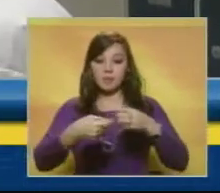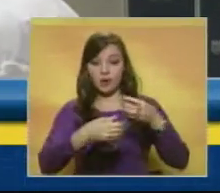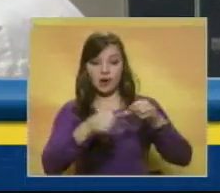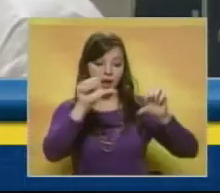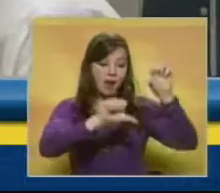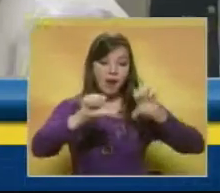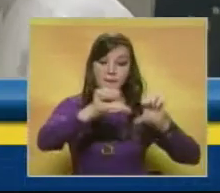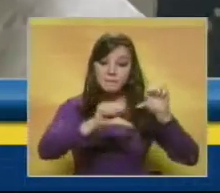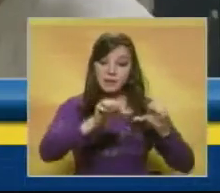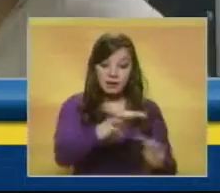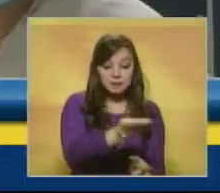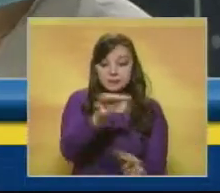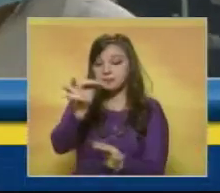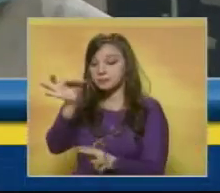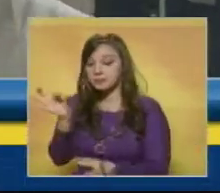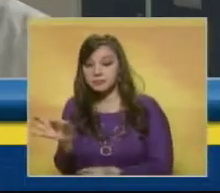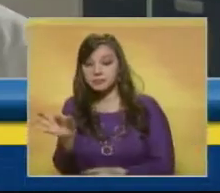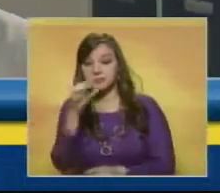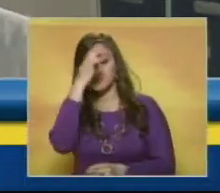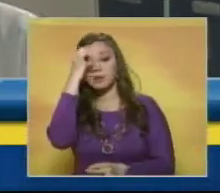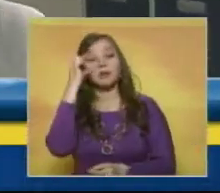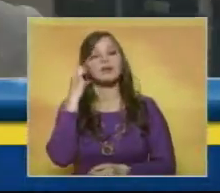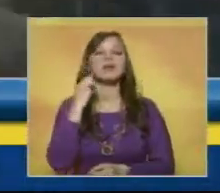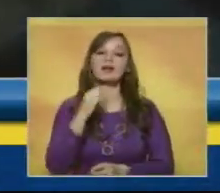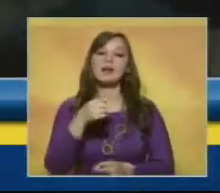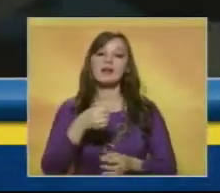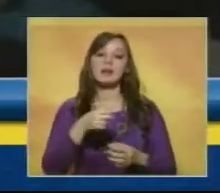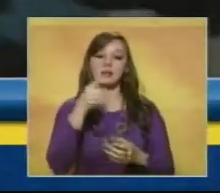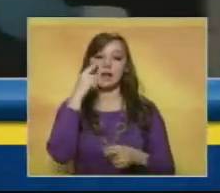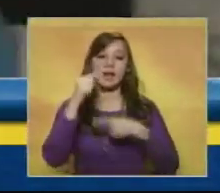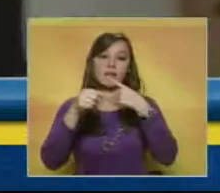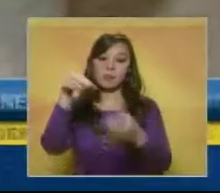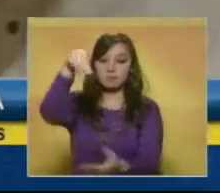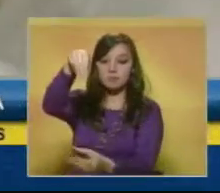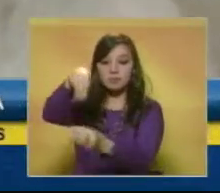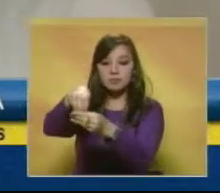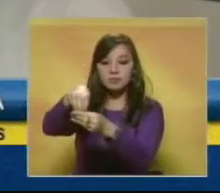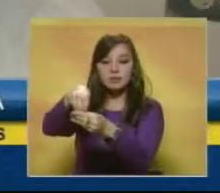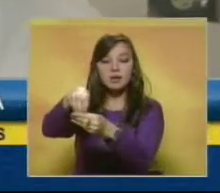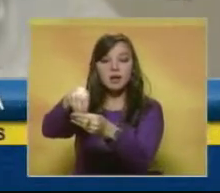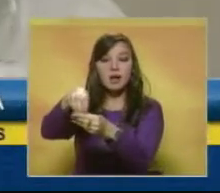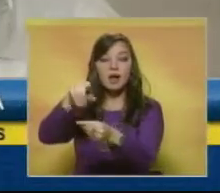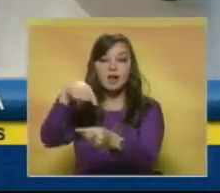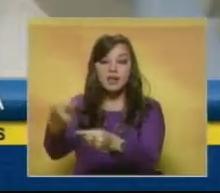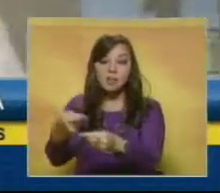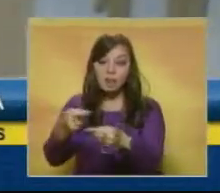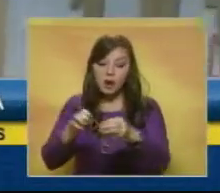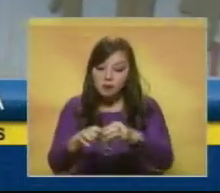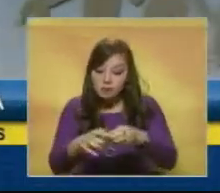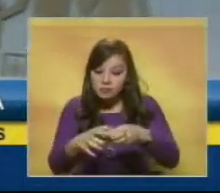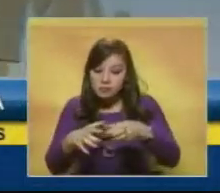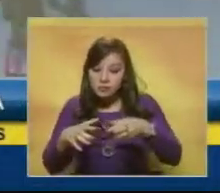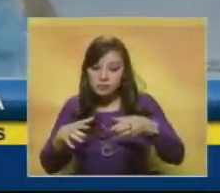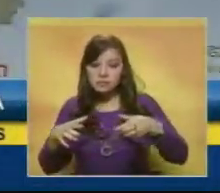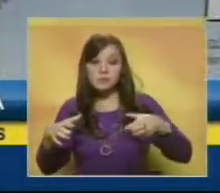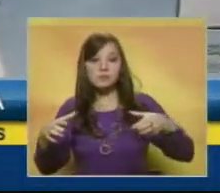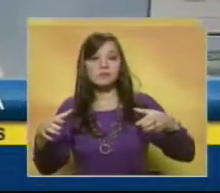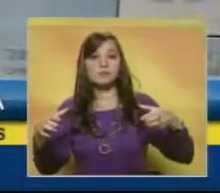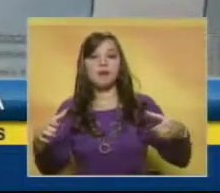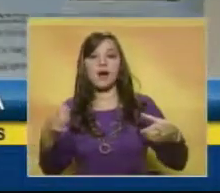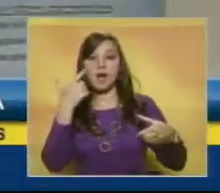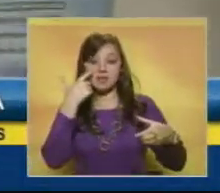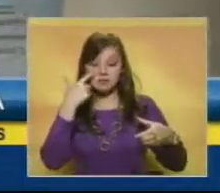es colocada en un termociclador y posteriormente los productos de amplificación son cargados en el